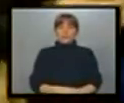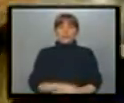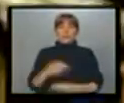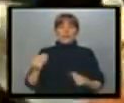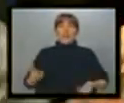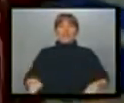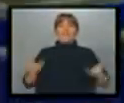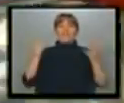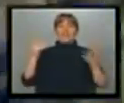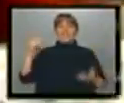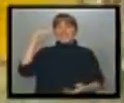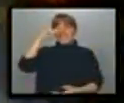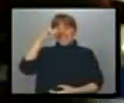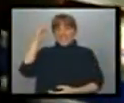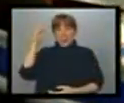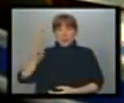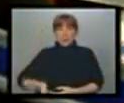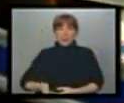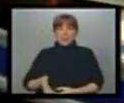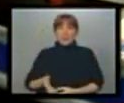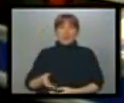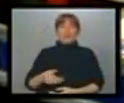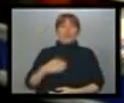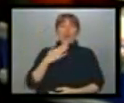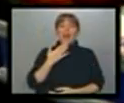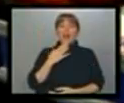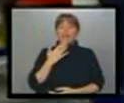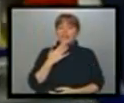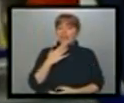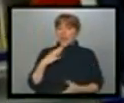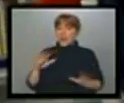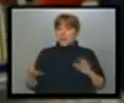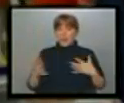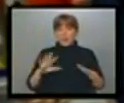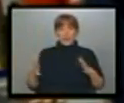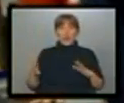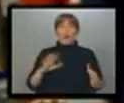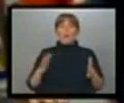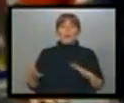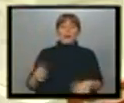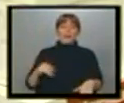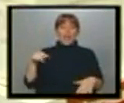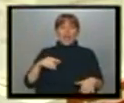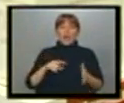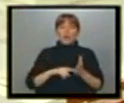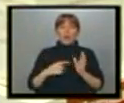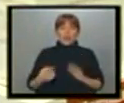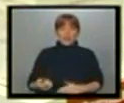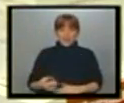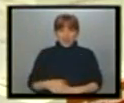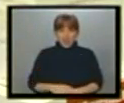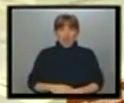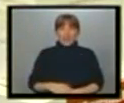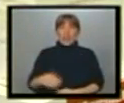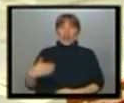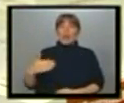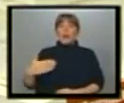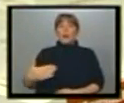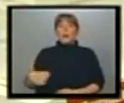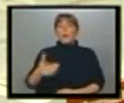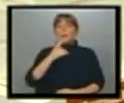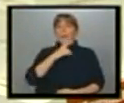Inflación del 7% en abril, es el cálculo de diversas consultoras y de la Ciudad de Buenos Aires. Así que la proyección anual llega